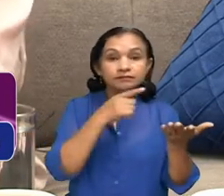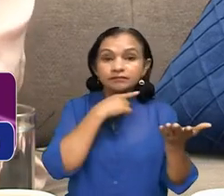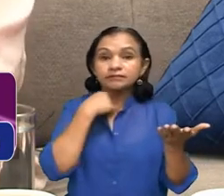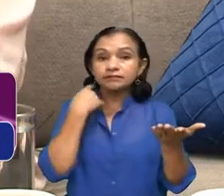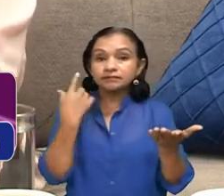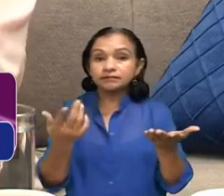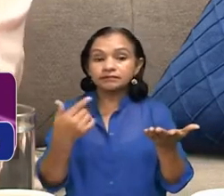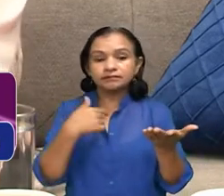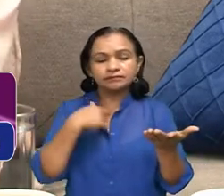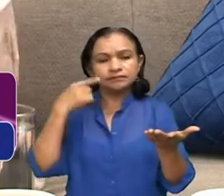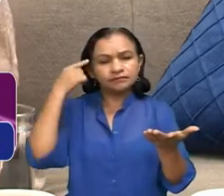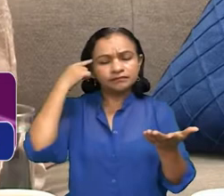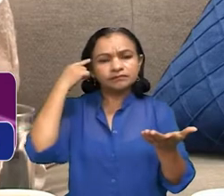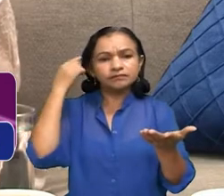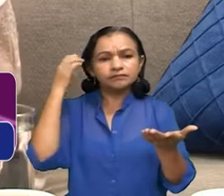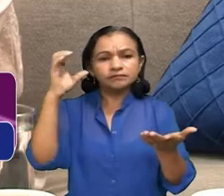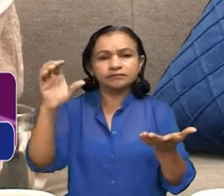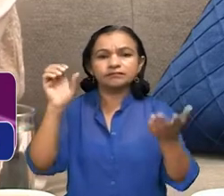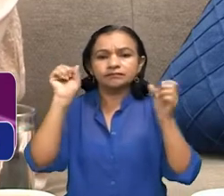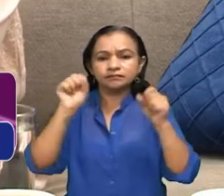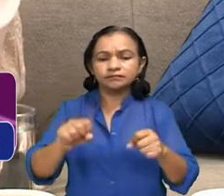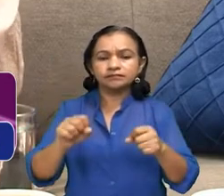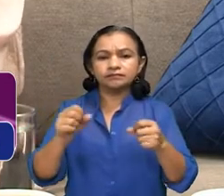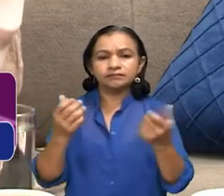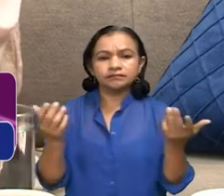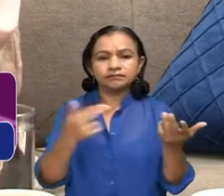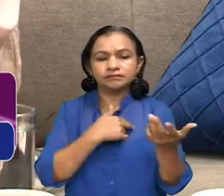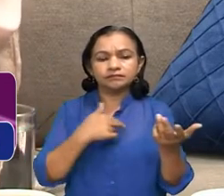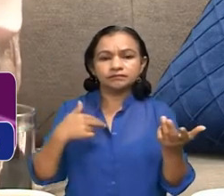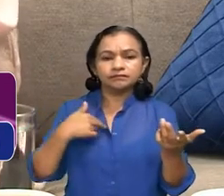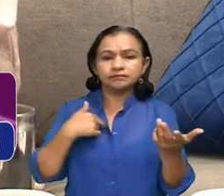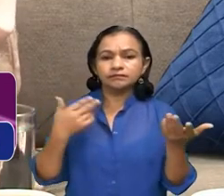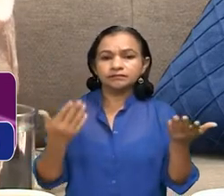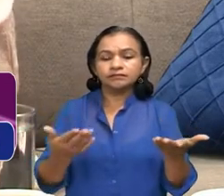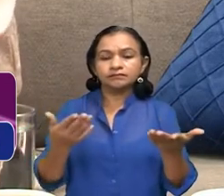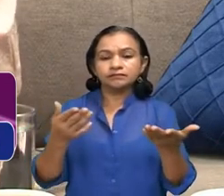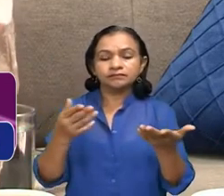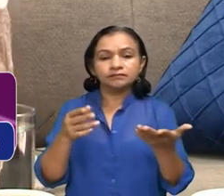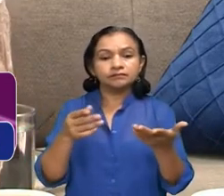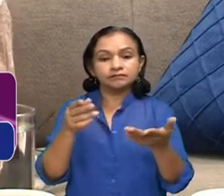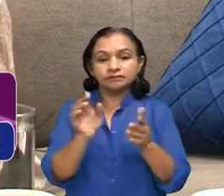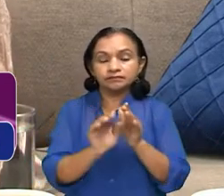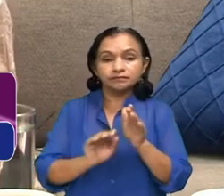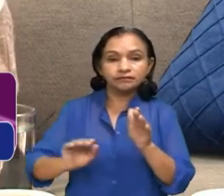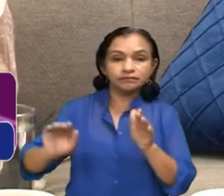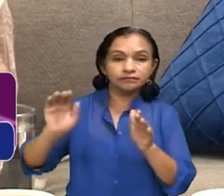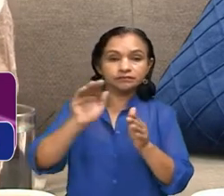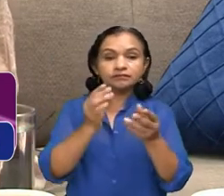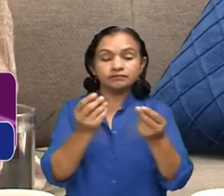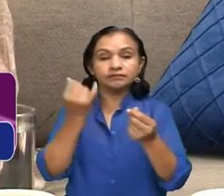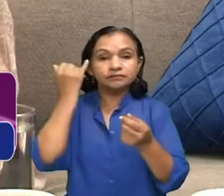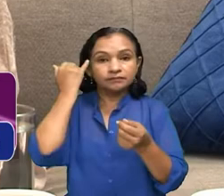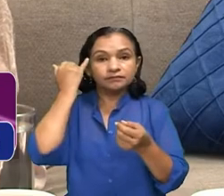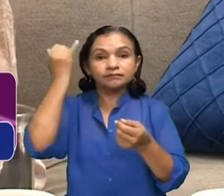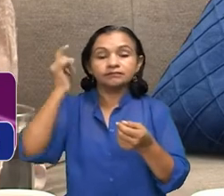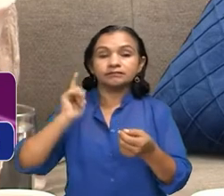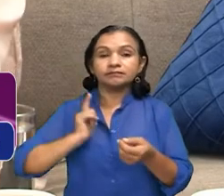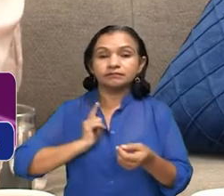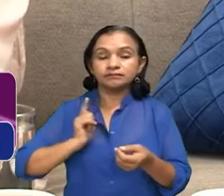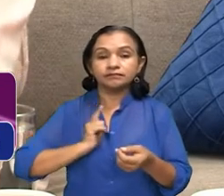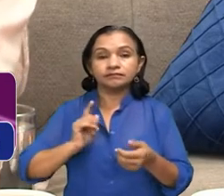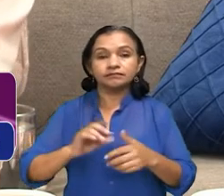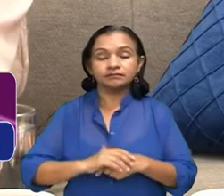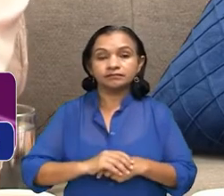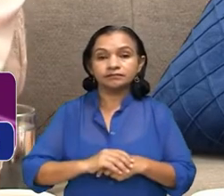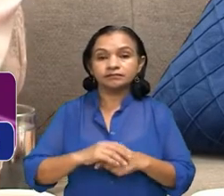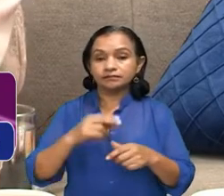Y yo creo que aquí podría venir y darle ese valor agregado a esta idea que tengo.